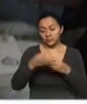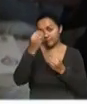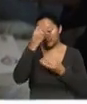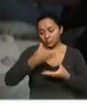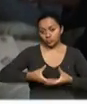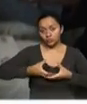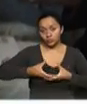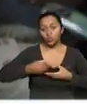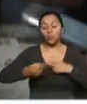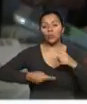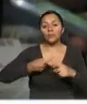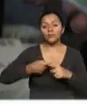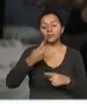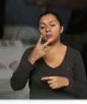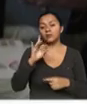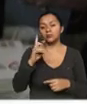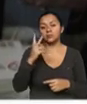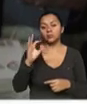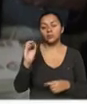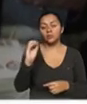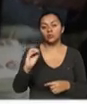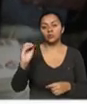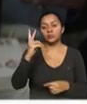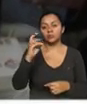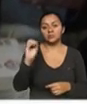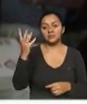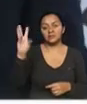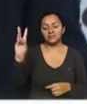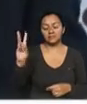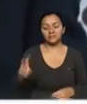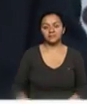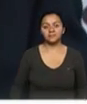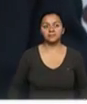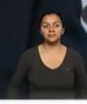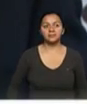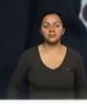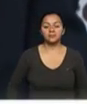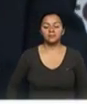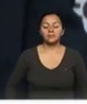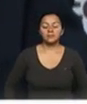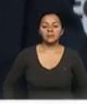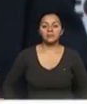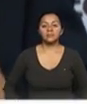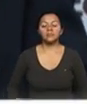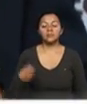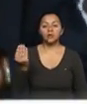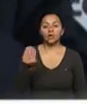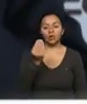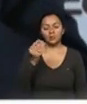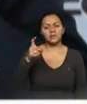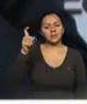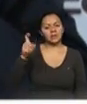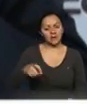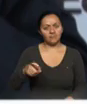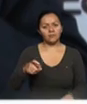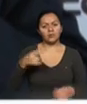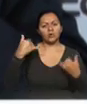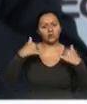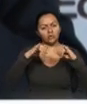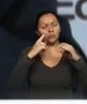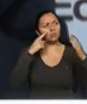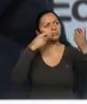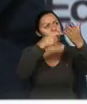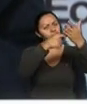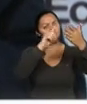días 28 y 29 de octubre de 2016. Los jóvenes deben continuar siendo críticos, deben continuar desafiando